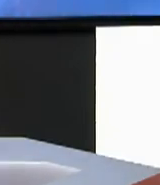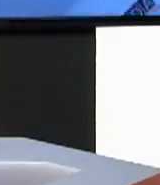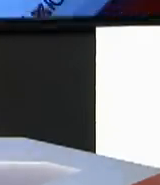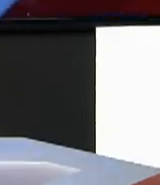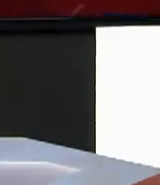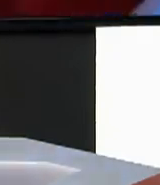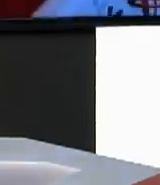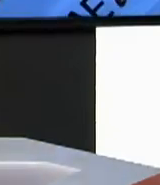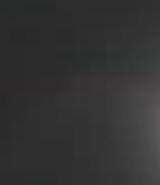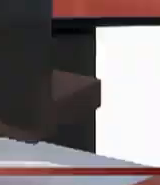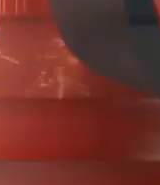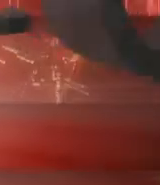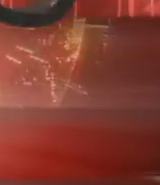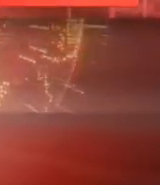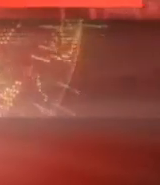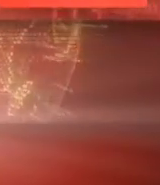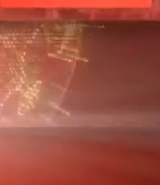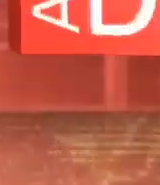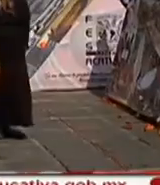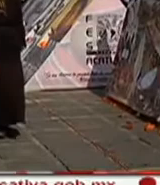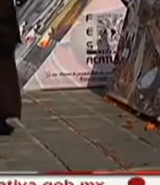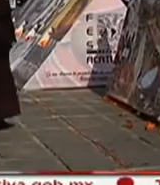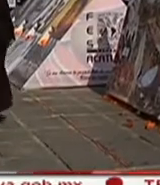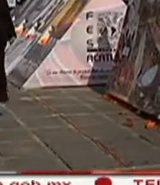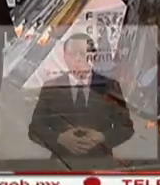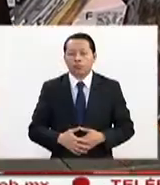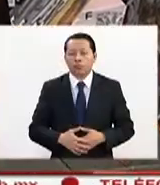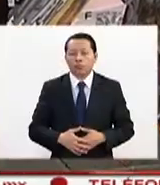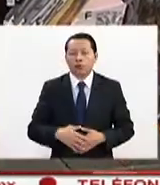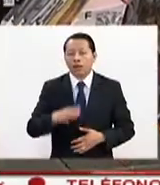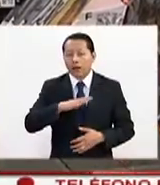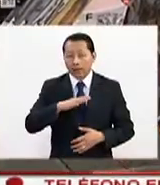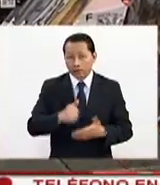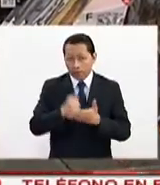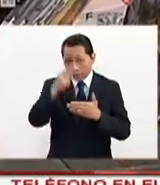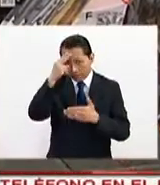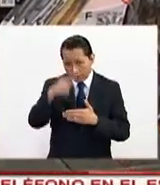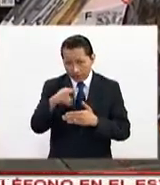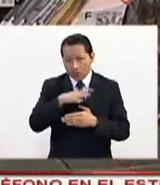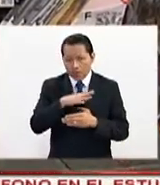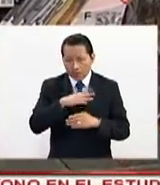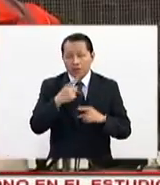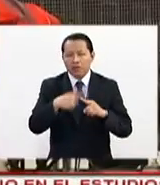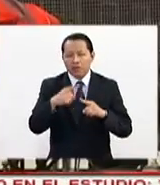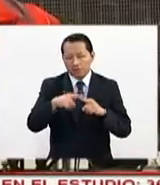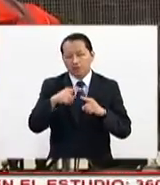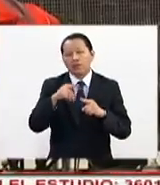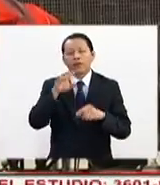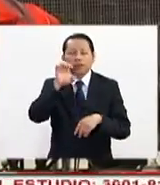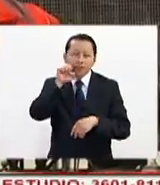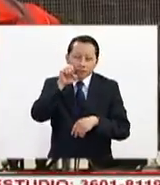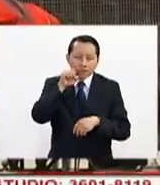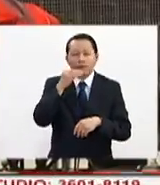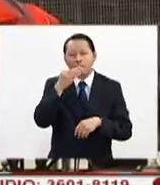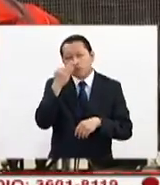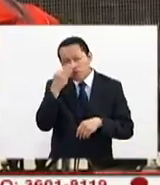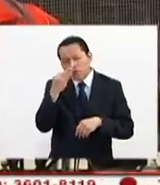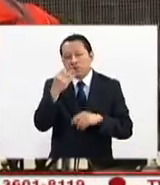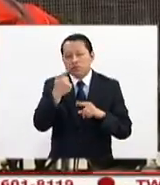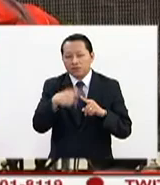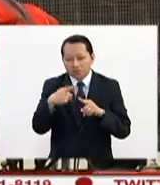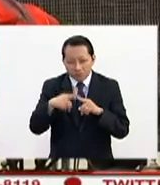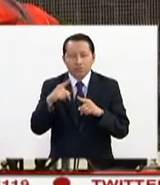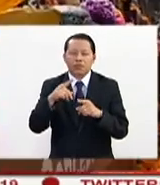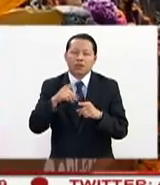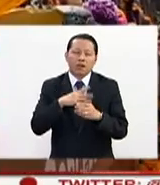Zócalo capitalino. El centro histórico de la Ciudad de México se vistió de cempasúchil, colores e incienso para honrar a